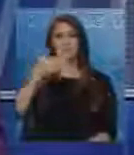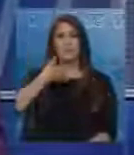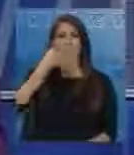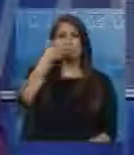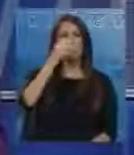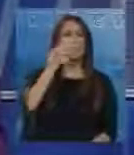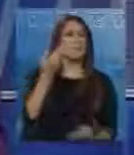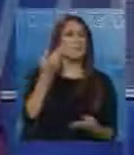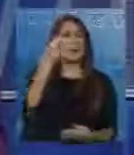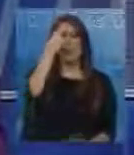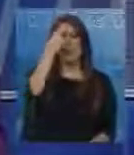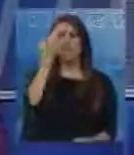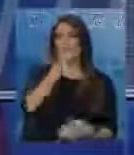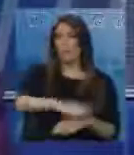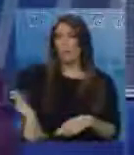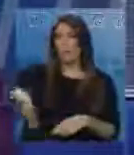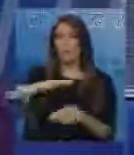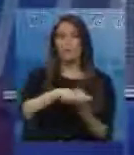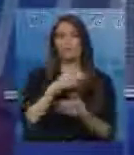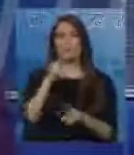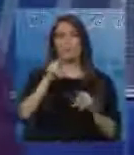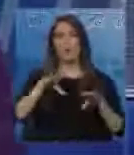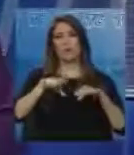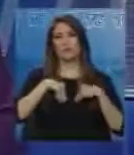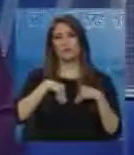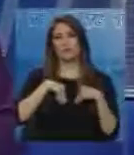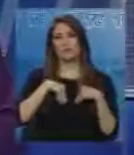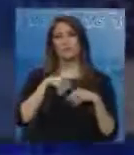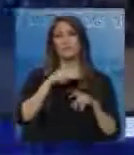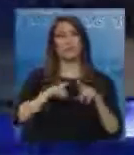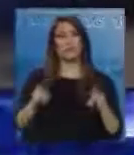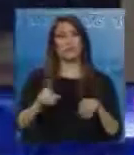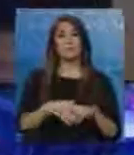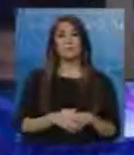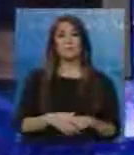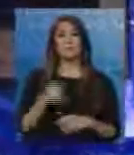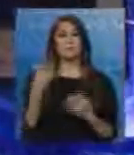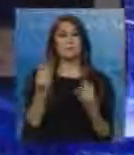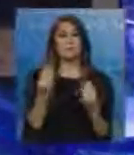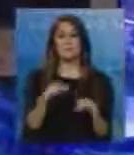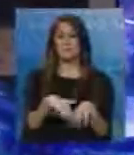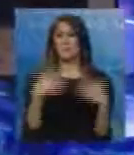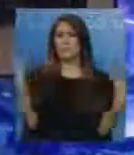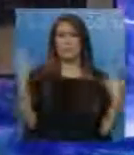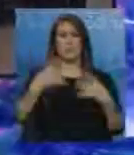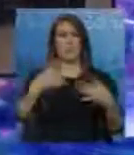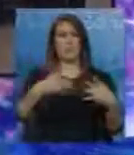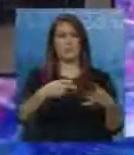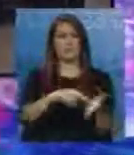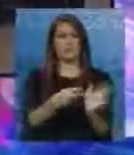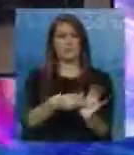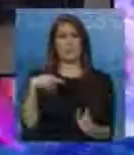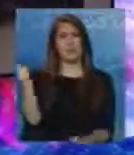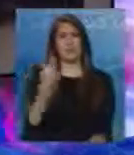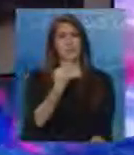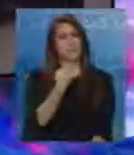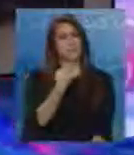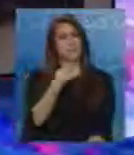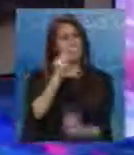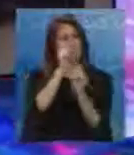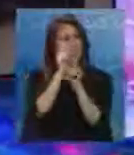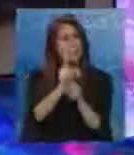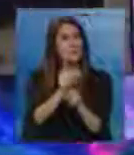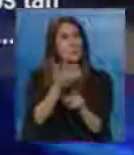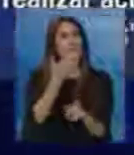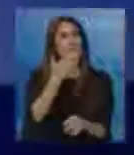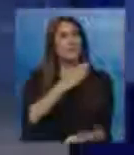Oriente durante los últimos días. En el documento se puntualizó que tanta barbarie nos deja consternados y nos hace preguntarnos cómo